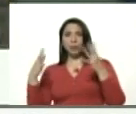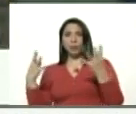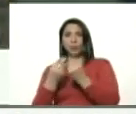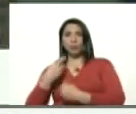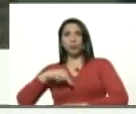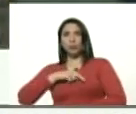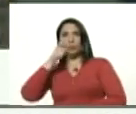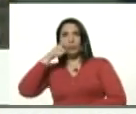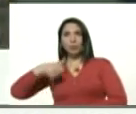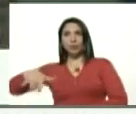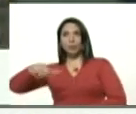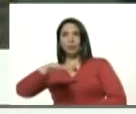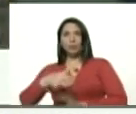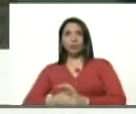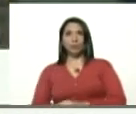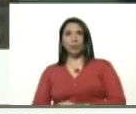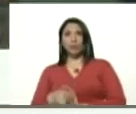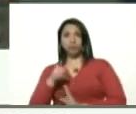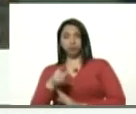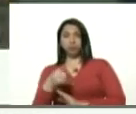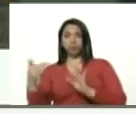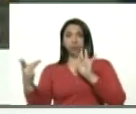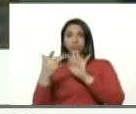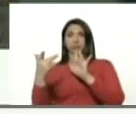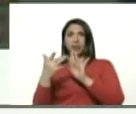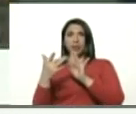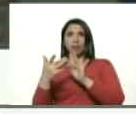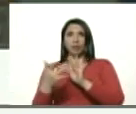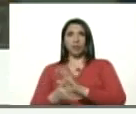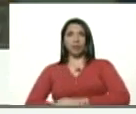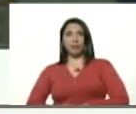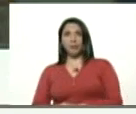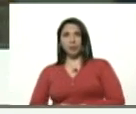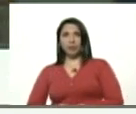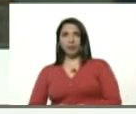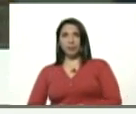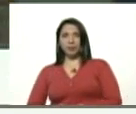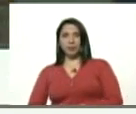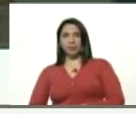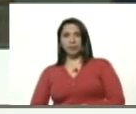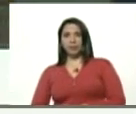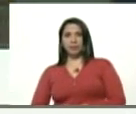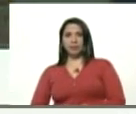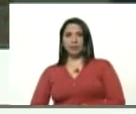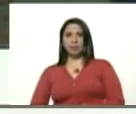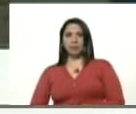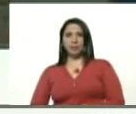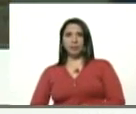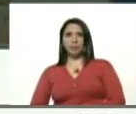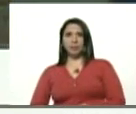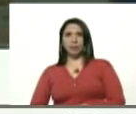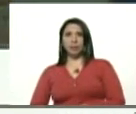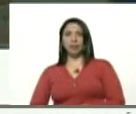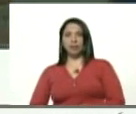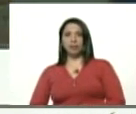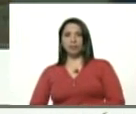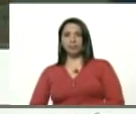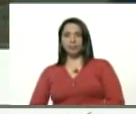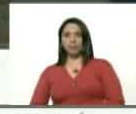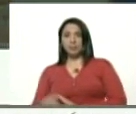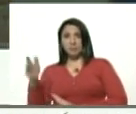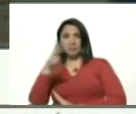pueblo. Esta transmisión va a permitir visibilizar, como ya lo hizo con este video,